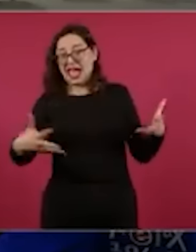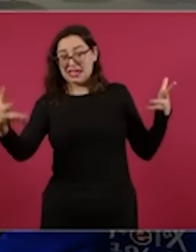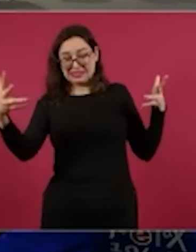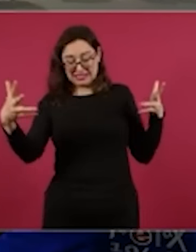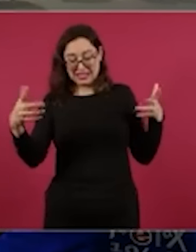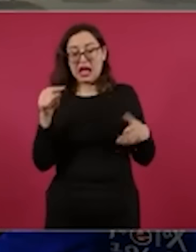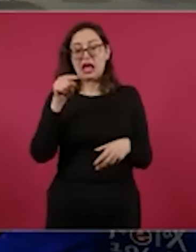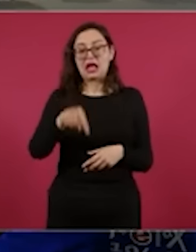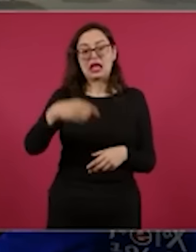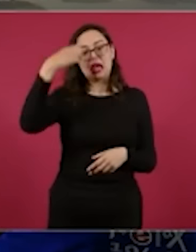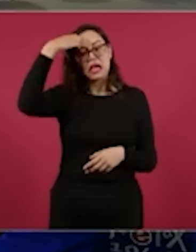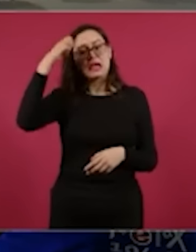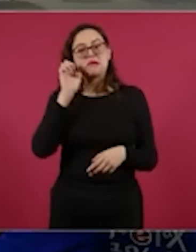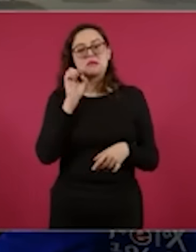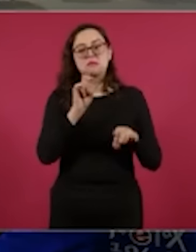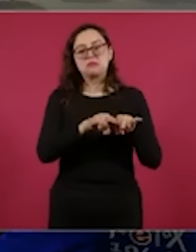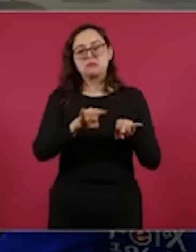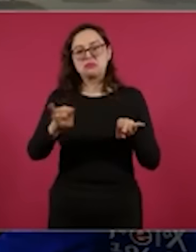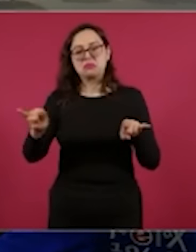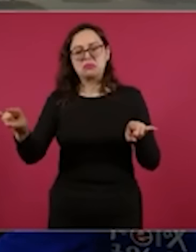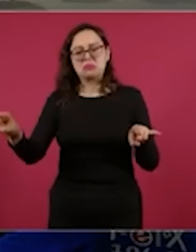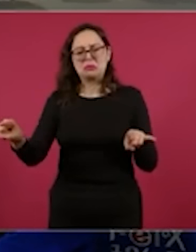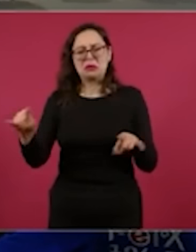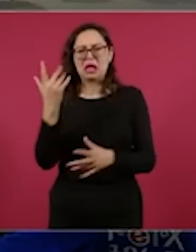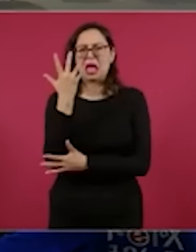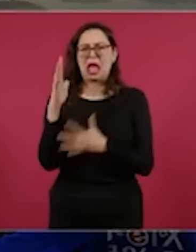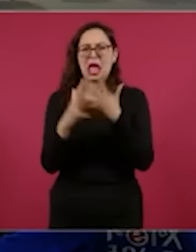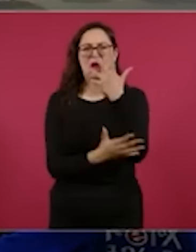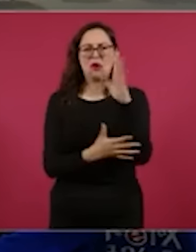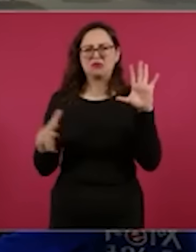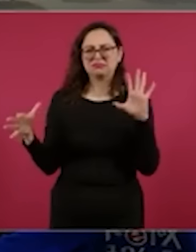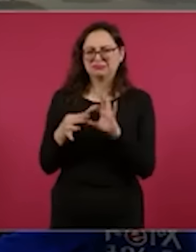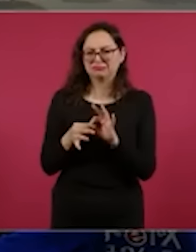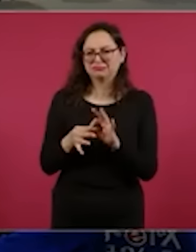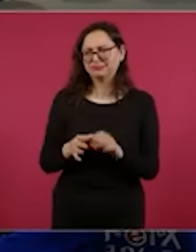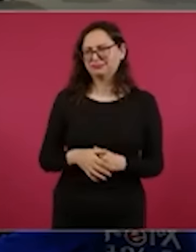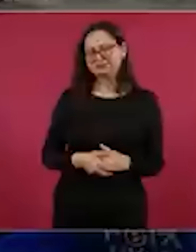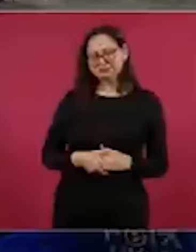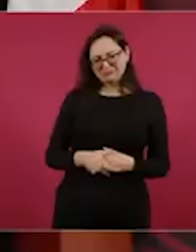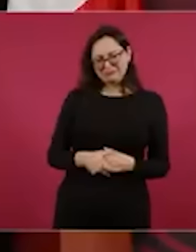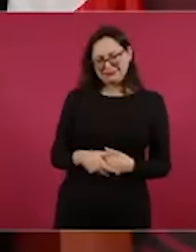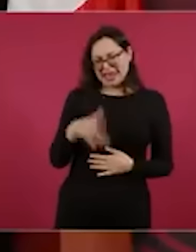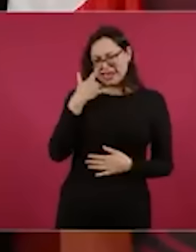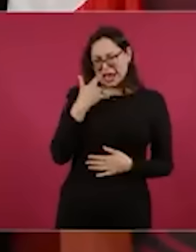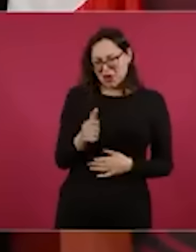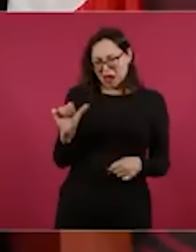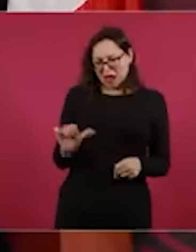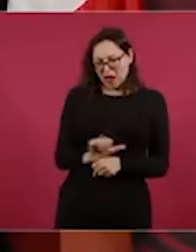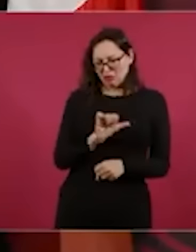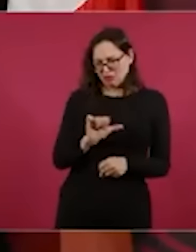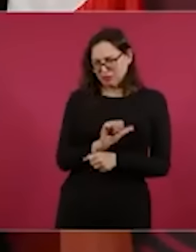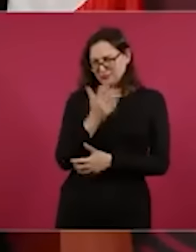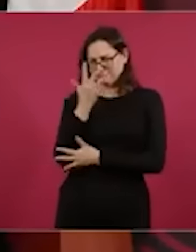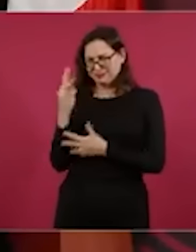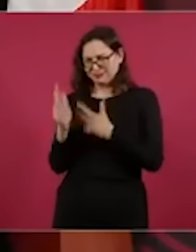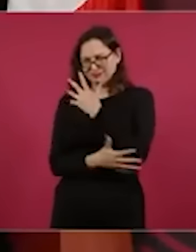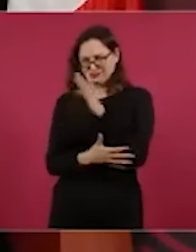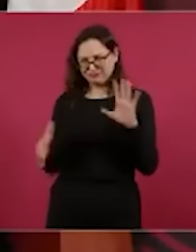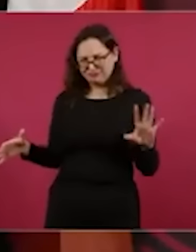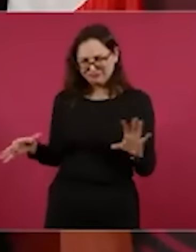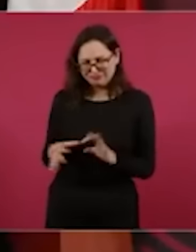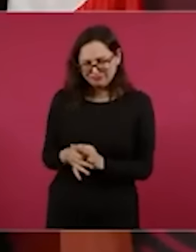llamaban estacionamiento ecológico, que pues es una idea extraña eso de un estacionamiento ecológico, se transformó en